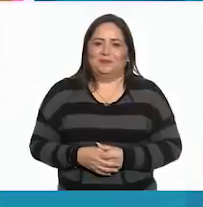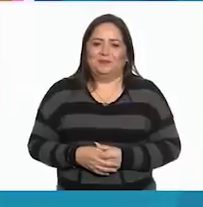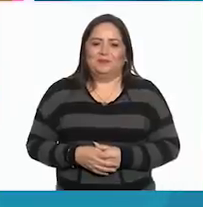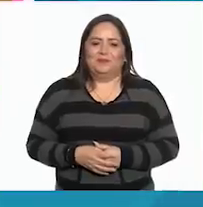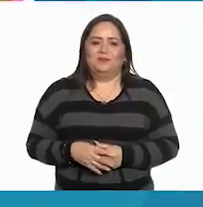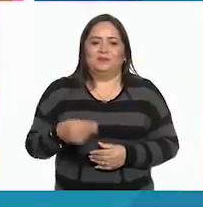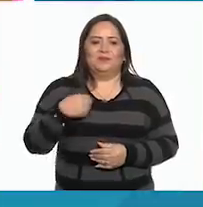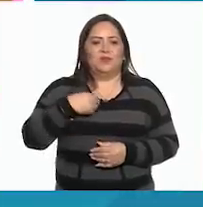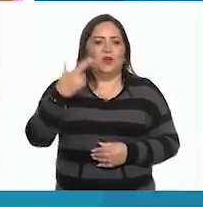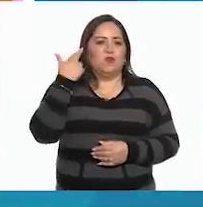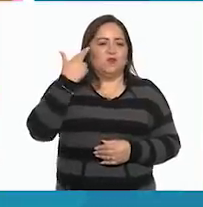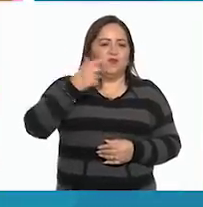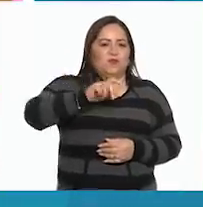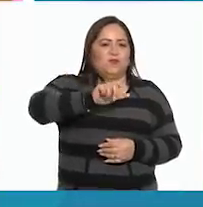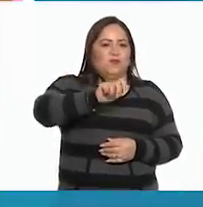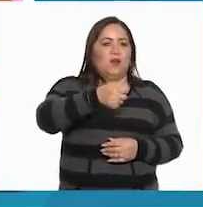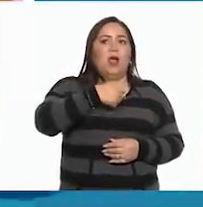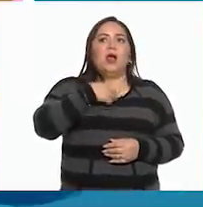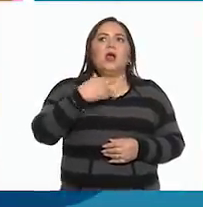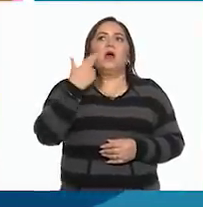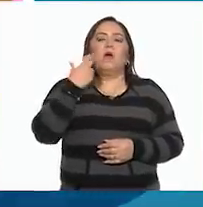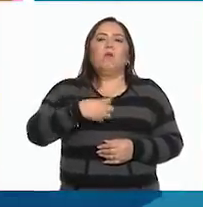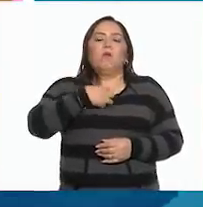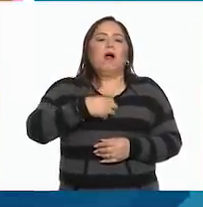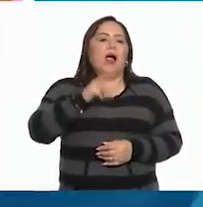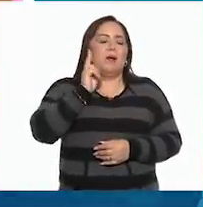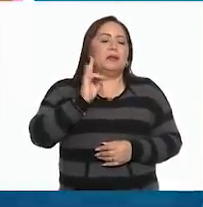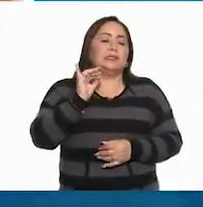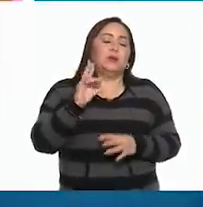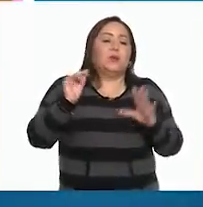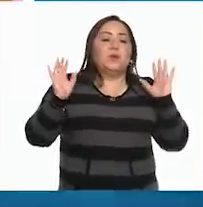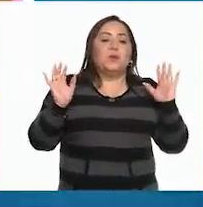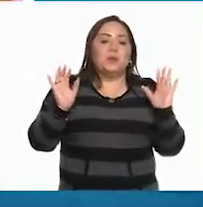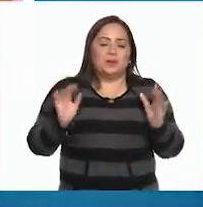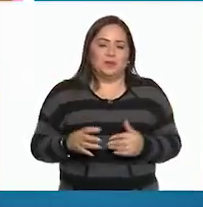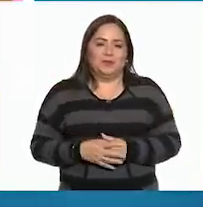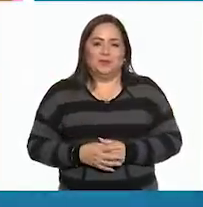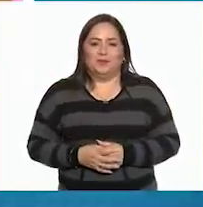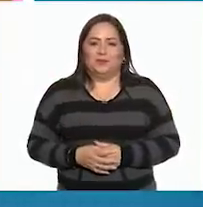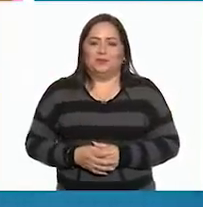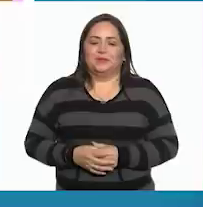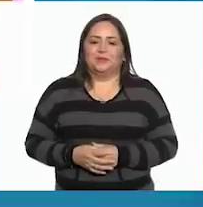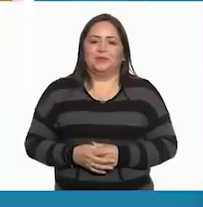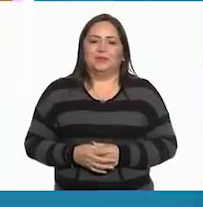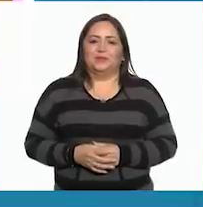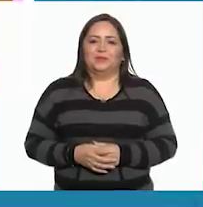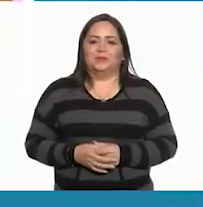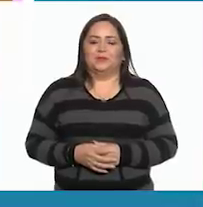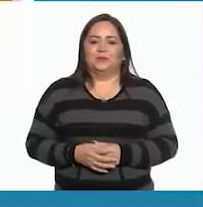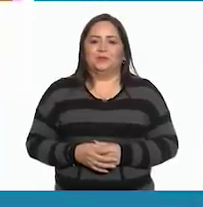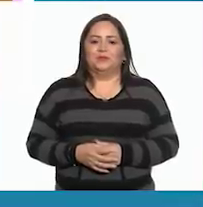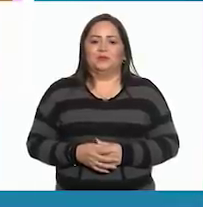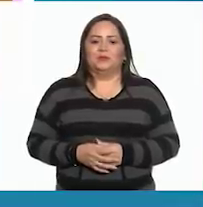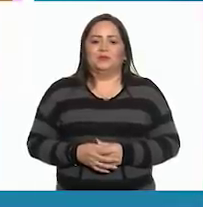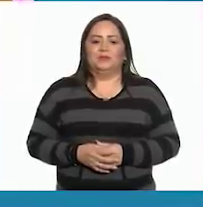Voy a prender la grabadora para ver si ronco o no ronco. ¿Roncar o no roncar? He ahí el dilema.